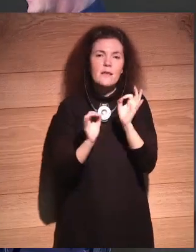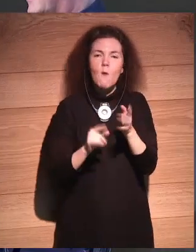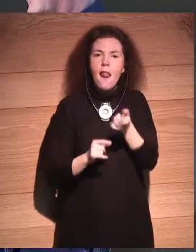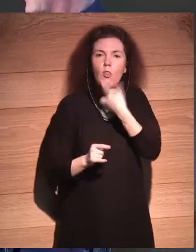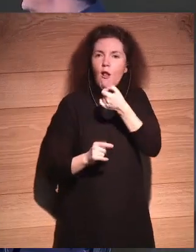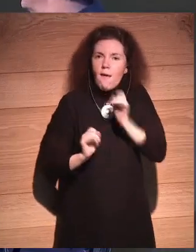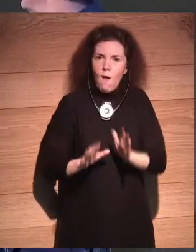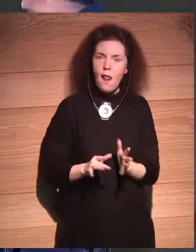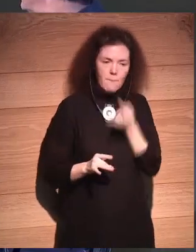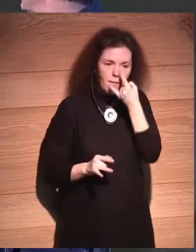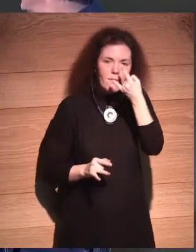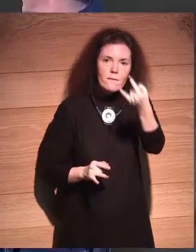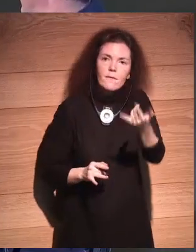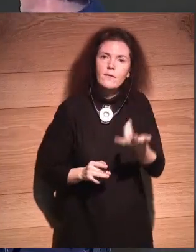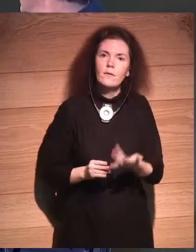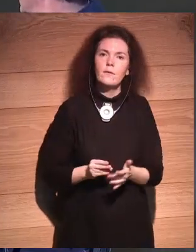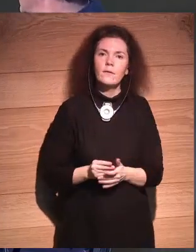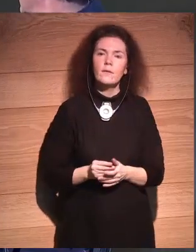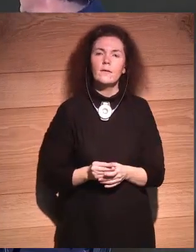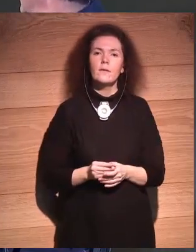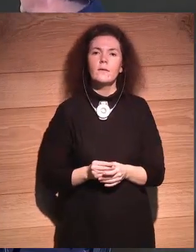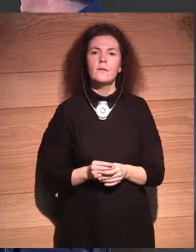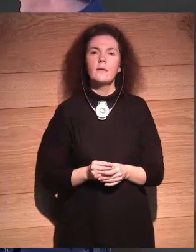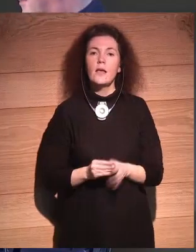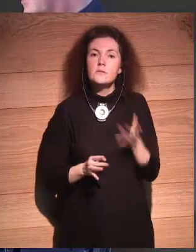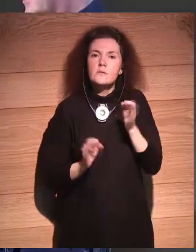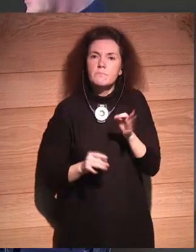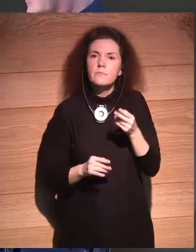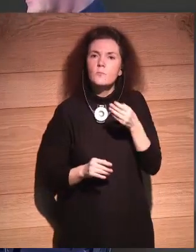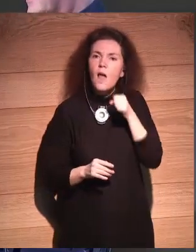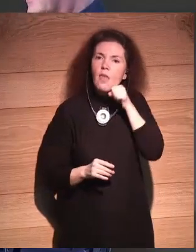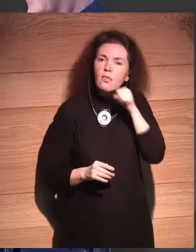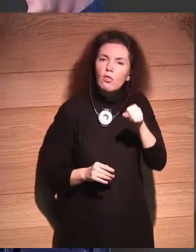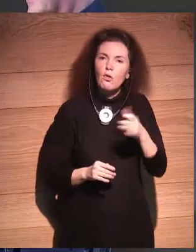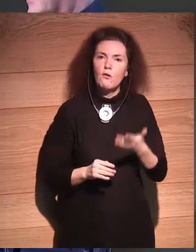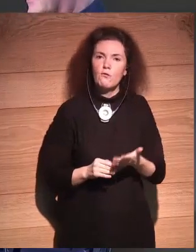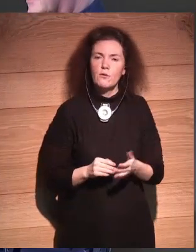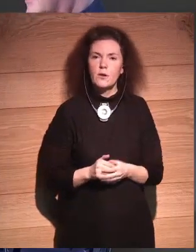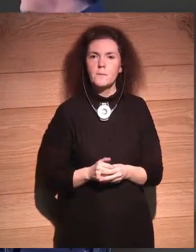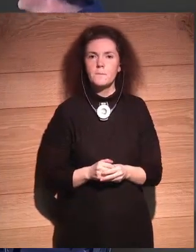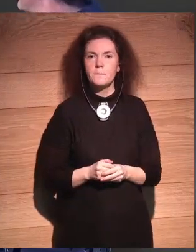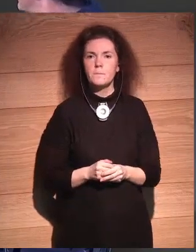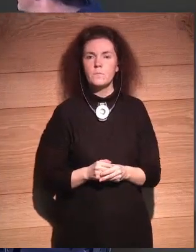y son como drogas. Y es como una adicción,